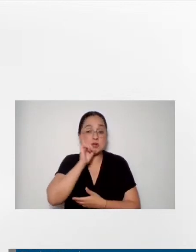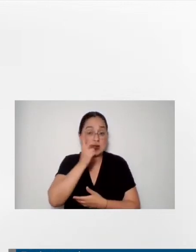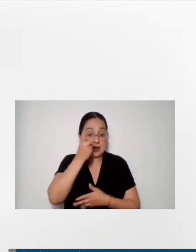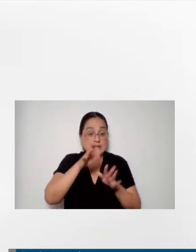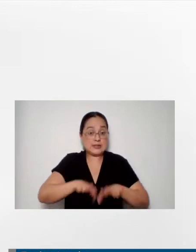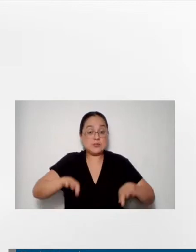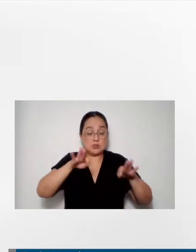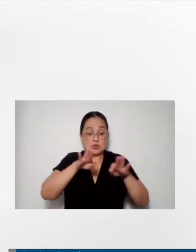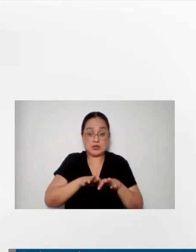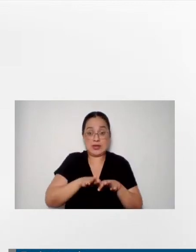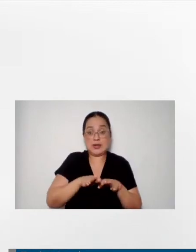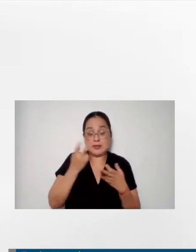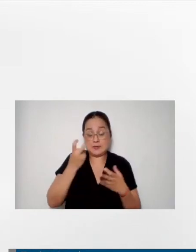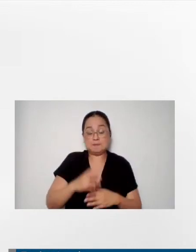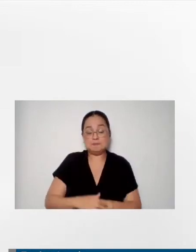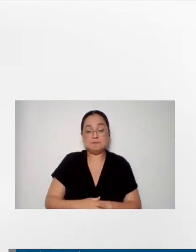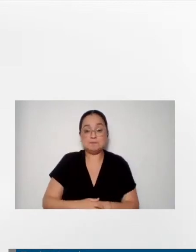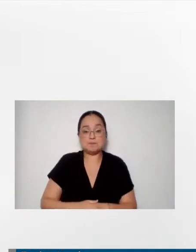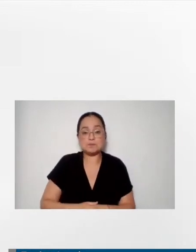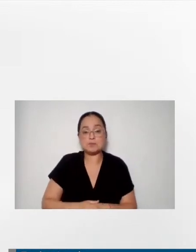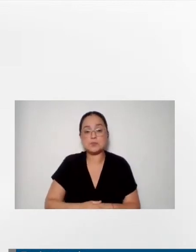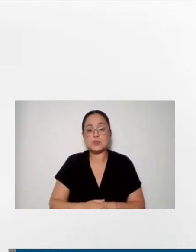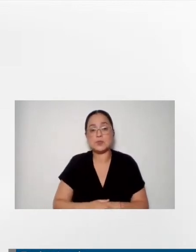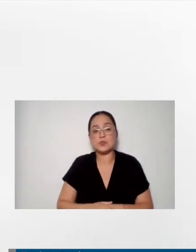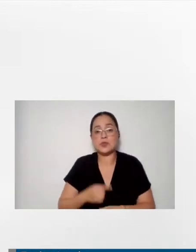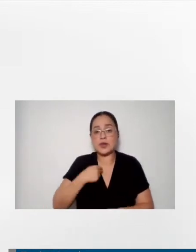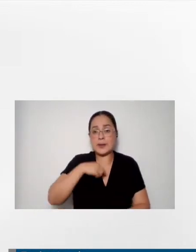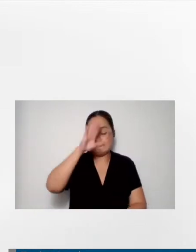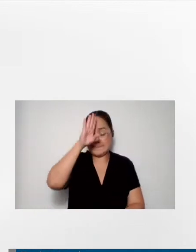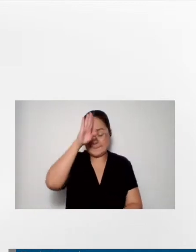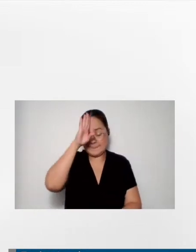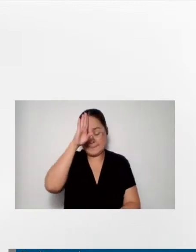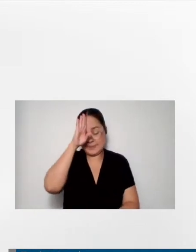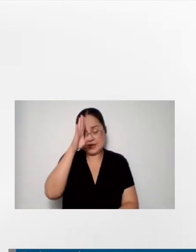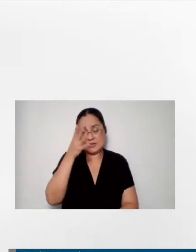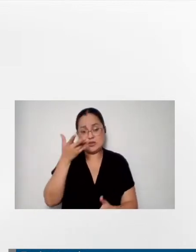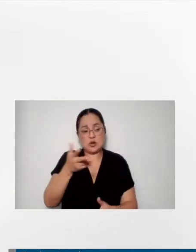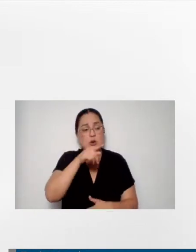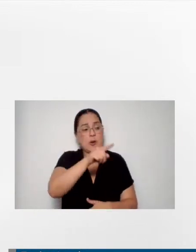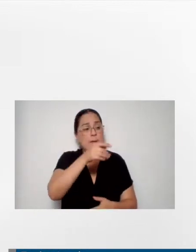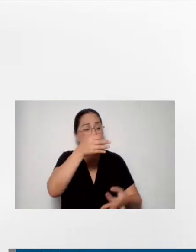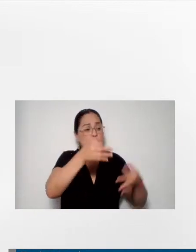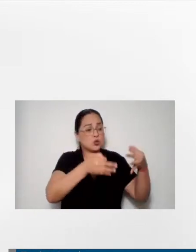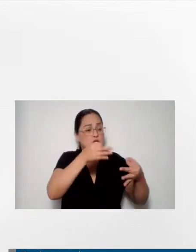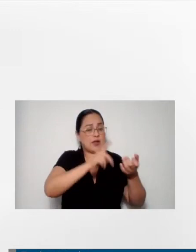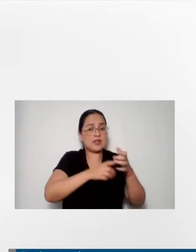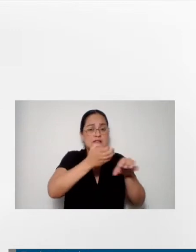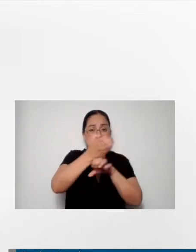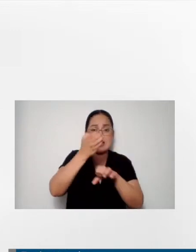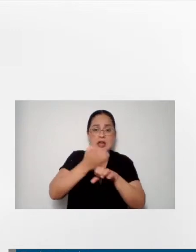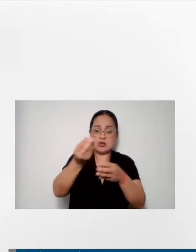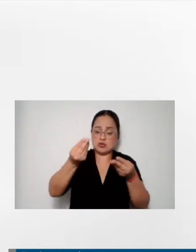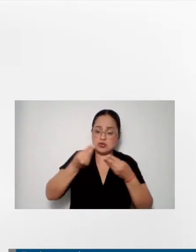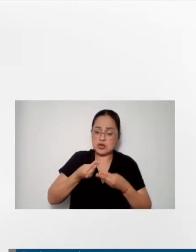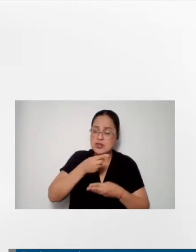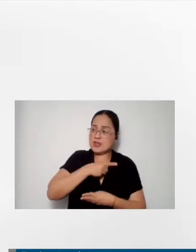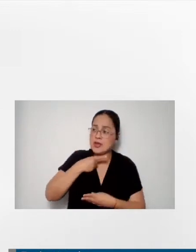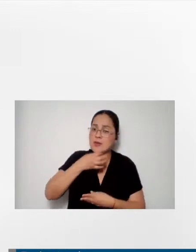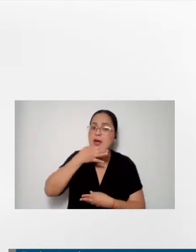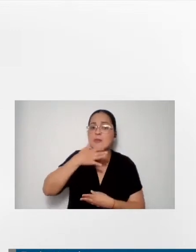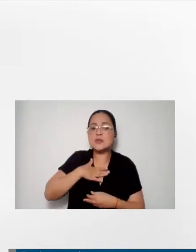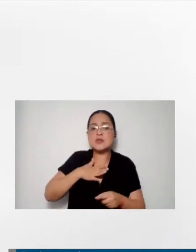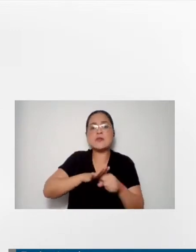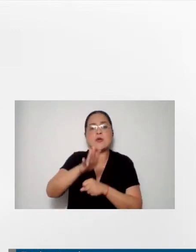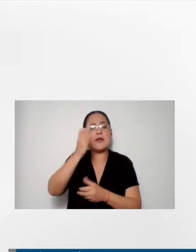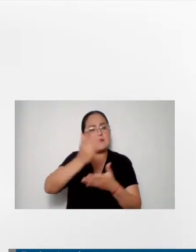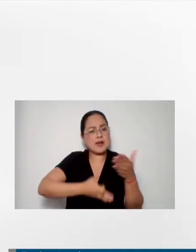también pensaba eso, ¿no? Que más bien la gente de juzgados locales nos tendrían que decir qué falta en el cuaderno en el sentido